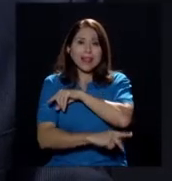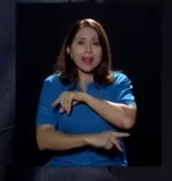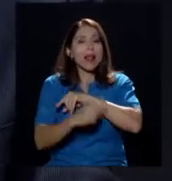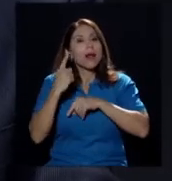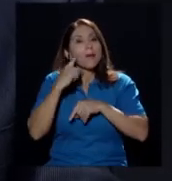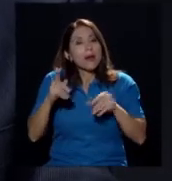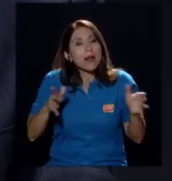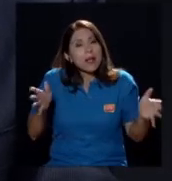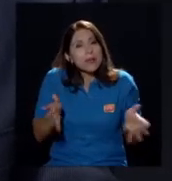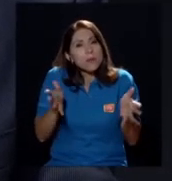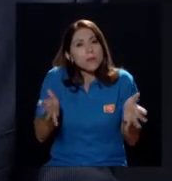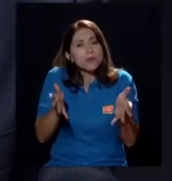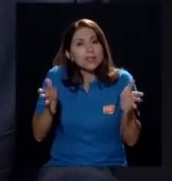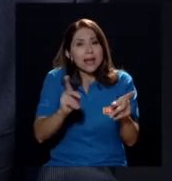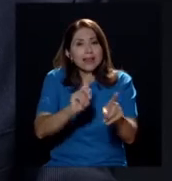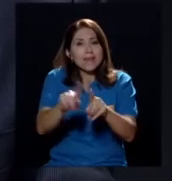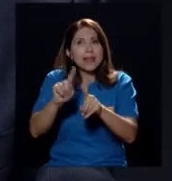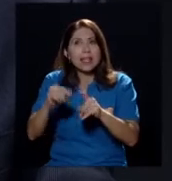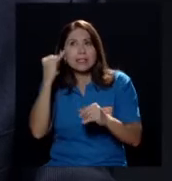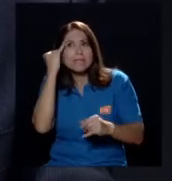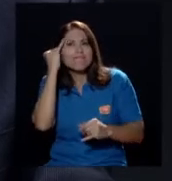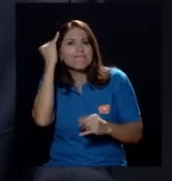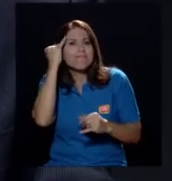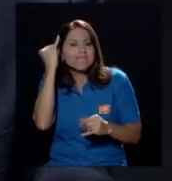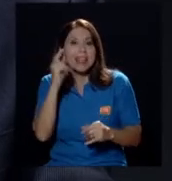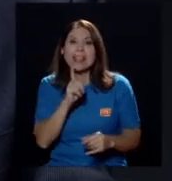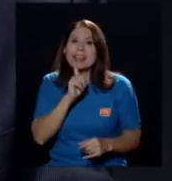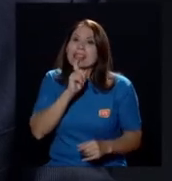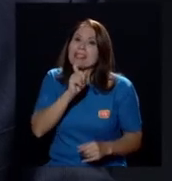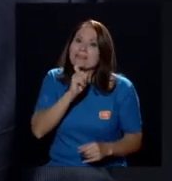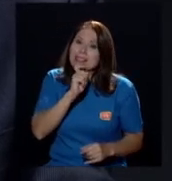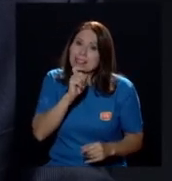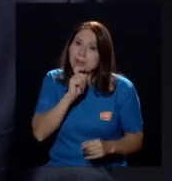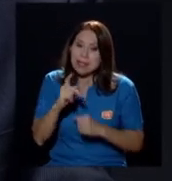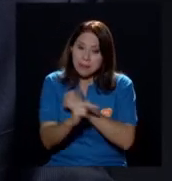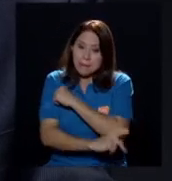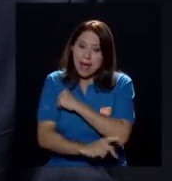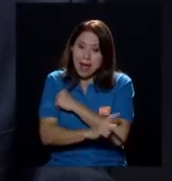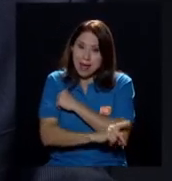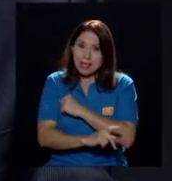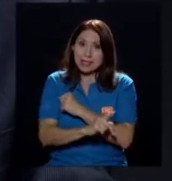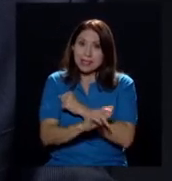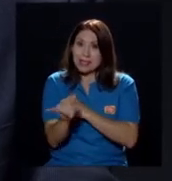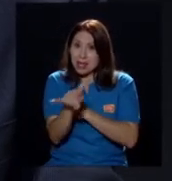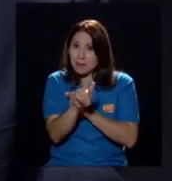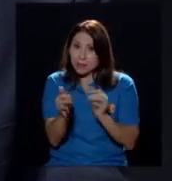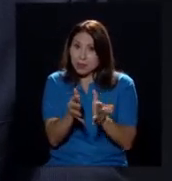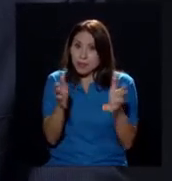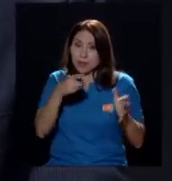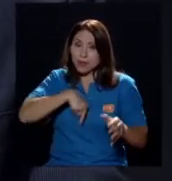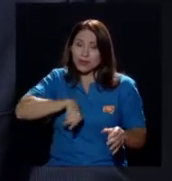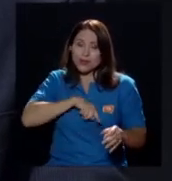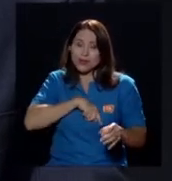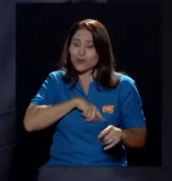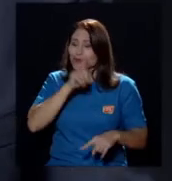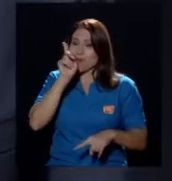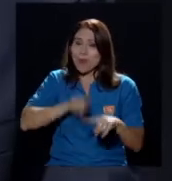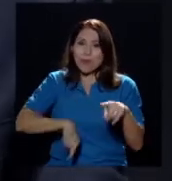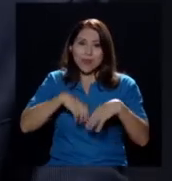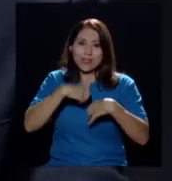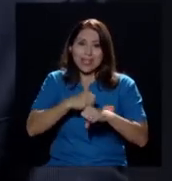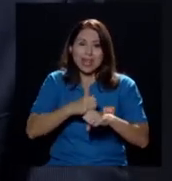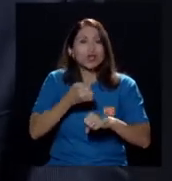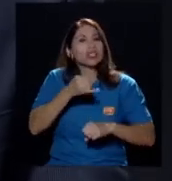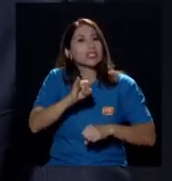que difícilmente países de esta magnitud de estas dimensiones podrían haberlo hecho si no tuvieran todo ese